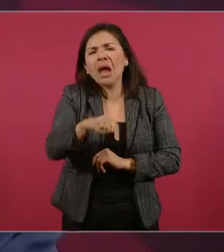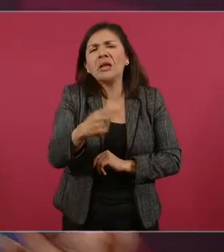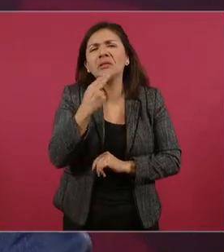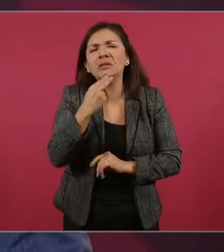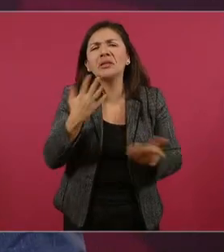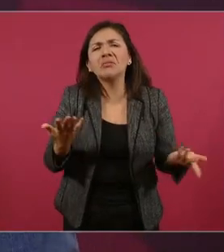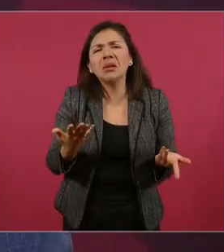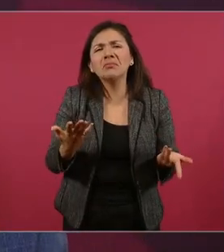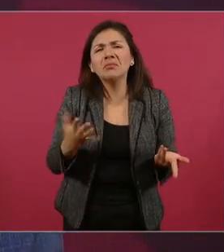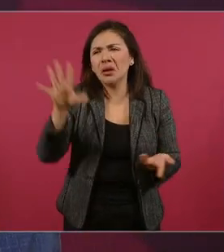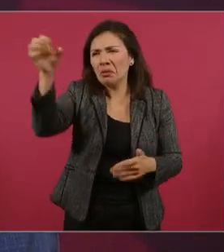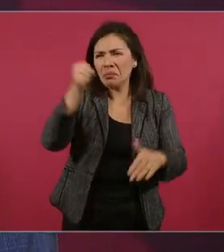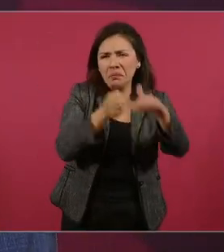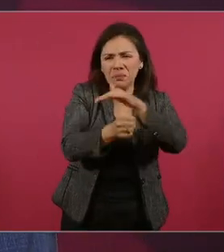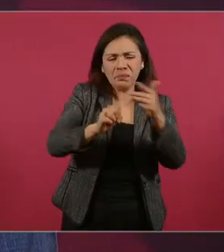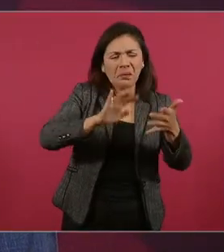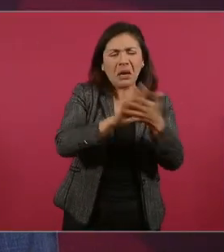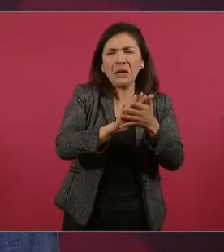todo eso?